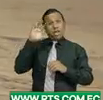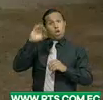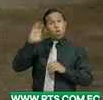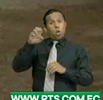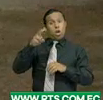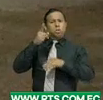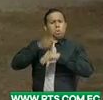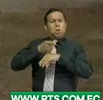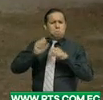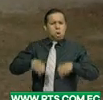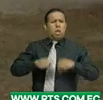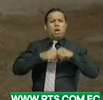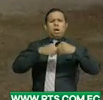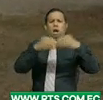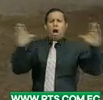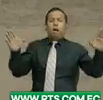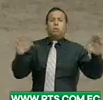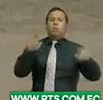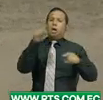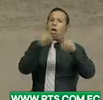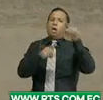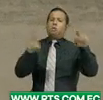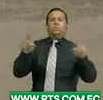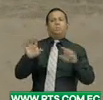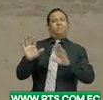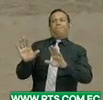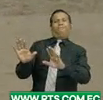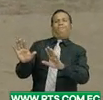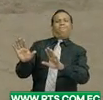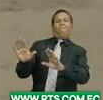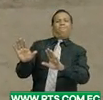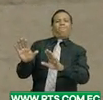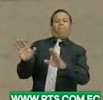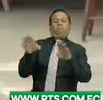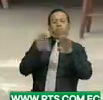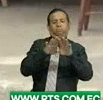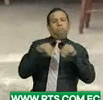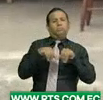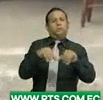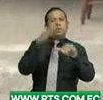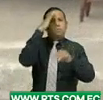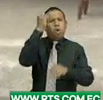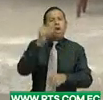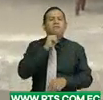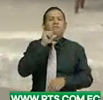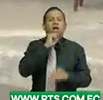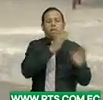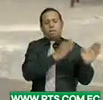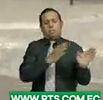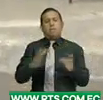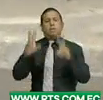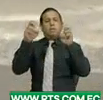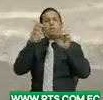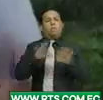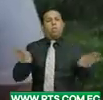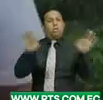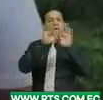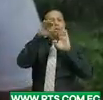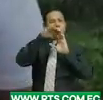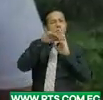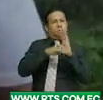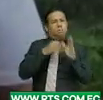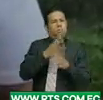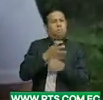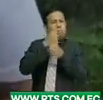actividades, puesto que la mayoría decidió no aperturar debido a la falta de preparación en los procedimientos de bioseguridad. Algunos